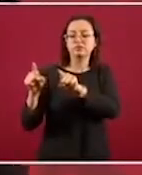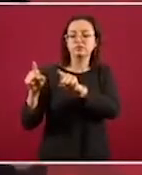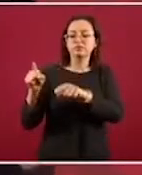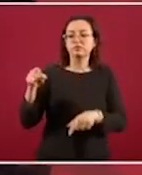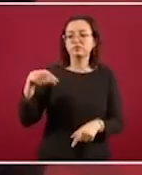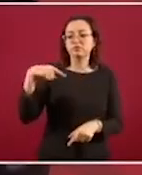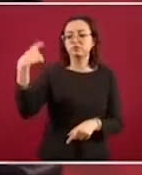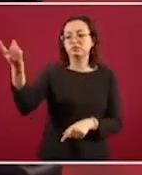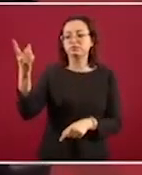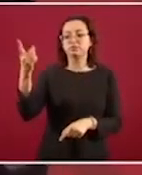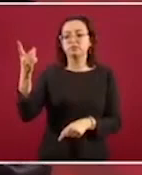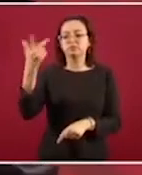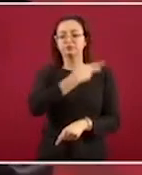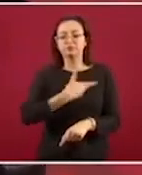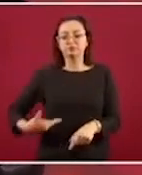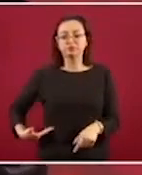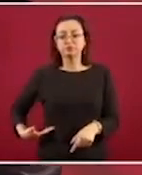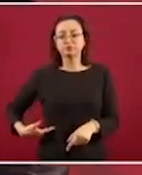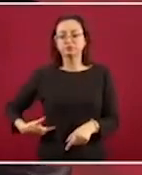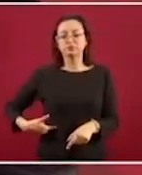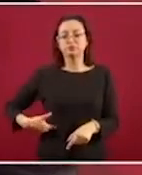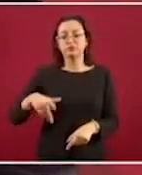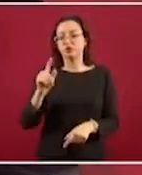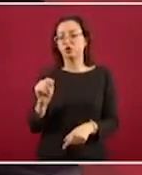puso un mensaje el presidente Trump